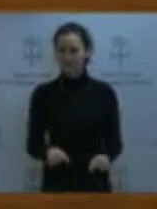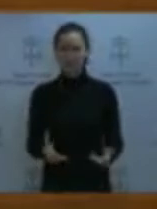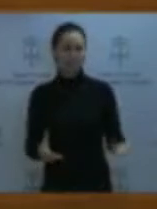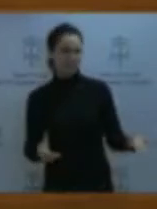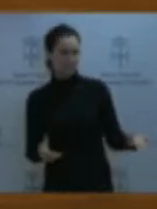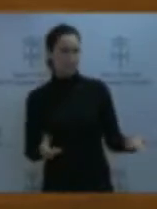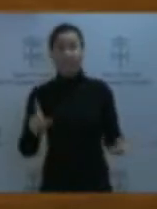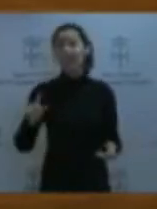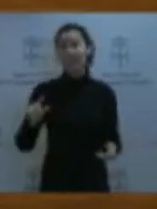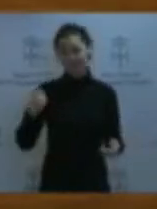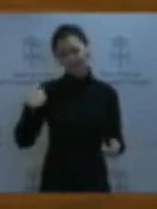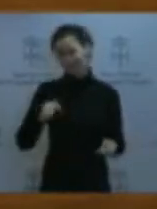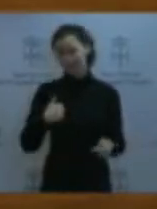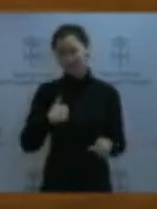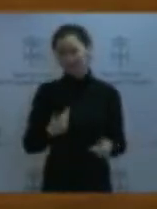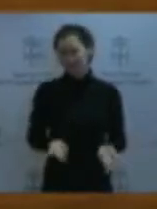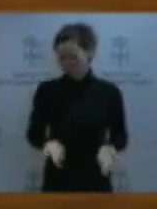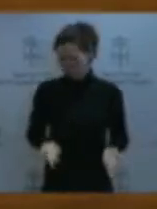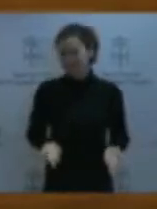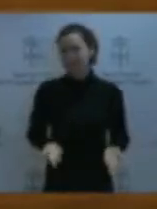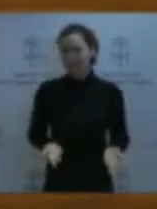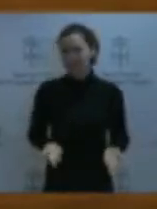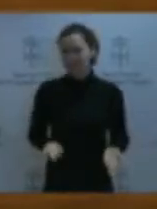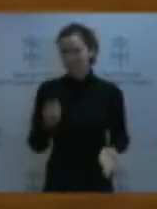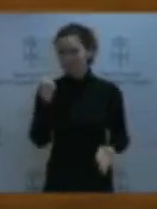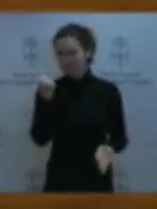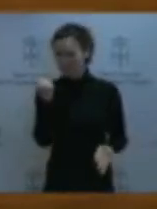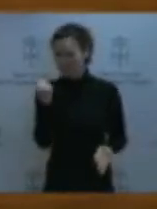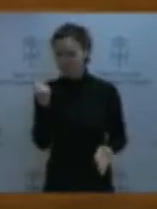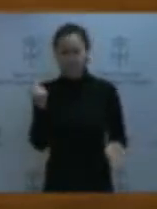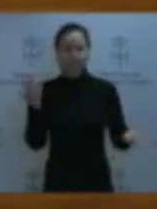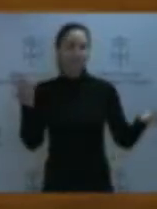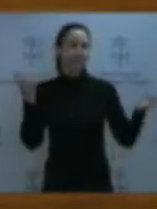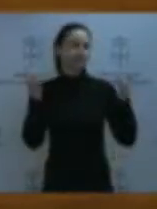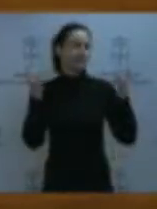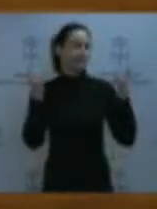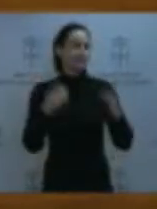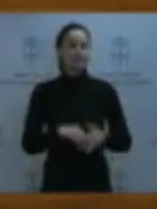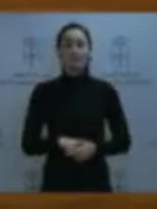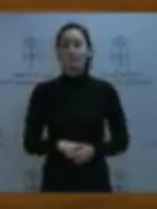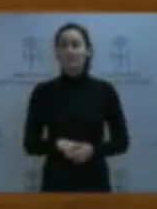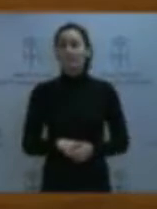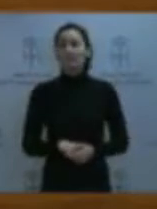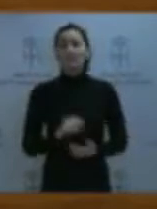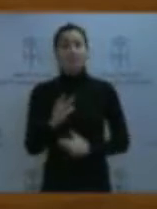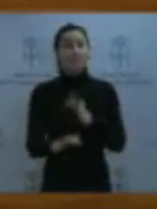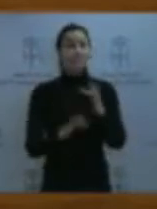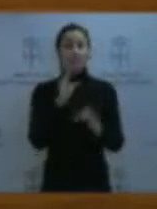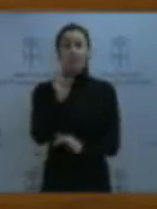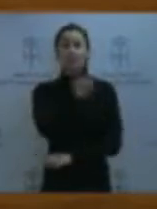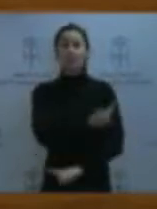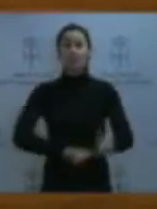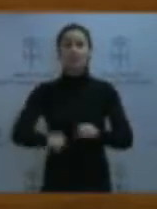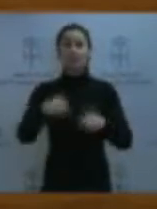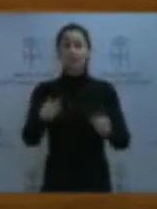vendiendo barato, ¿no? 2 millones. Pero además, el problema de fondo es que responde a un modelo